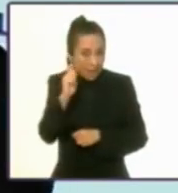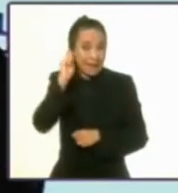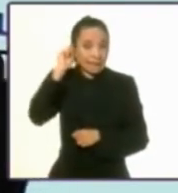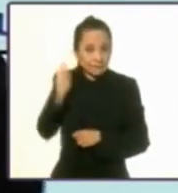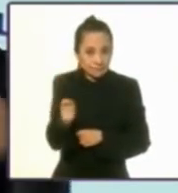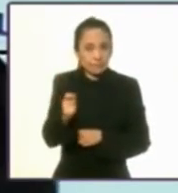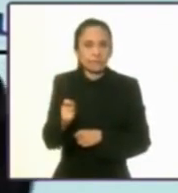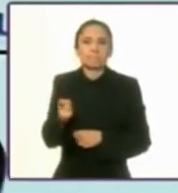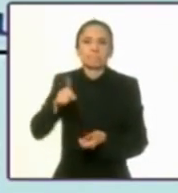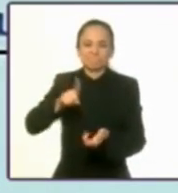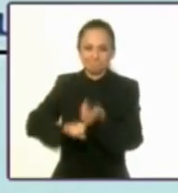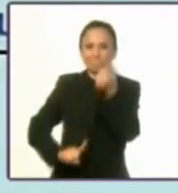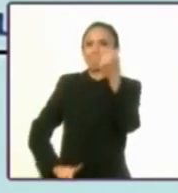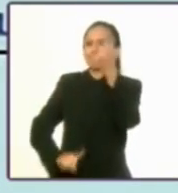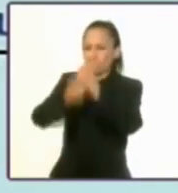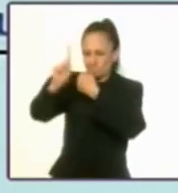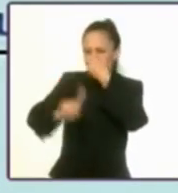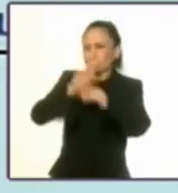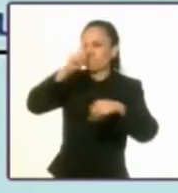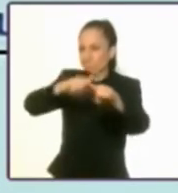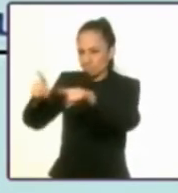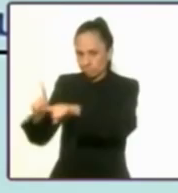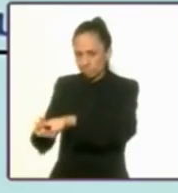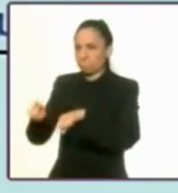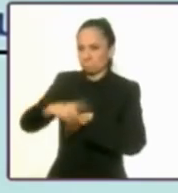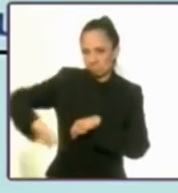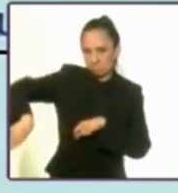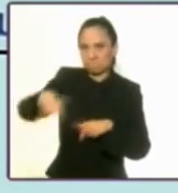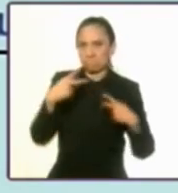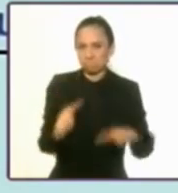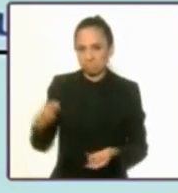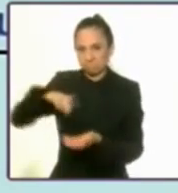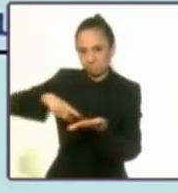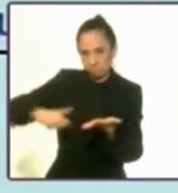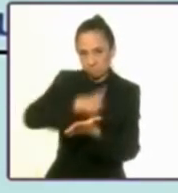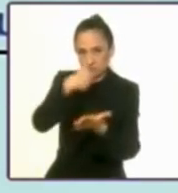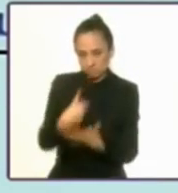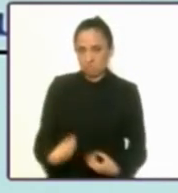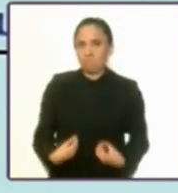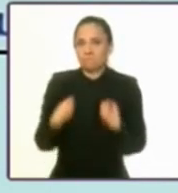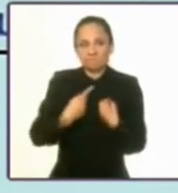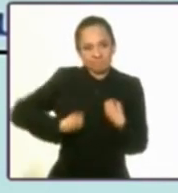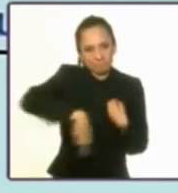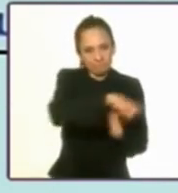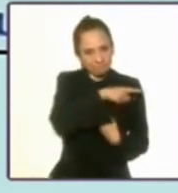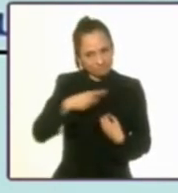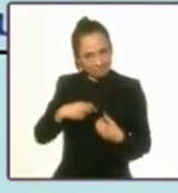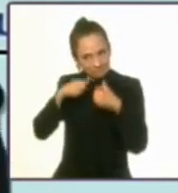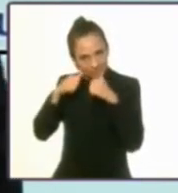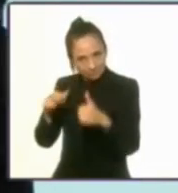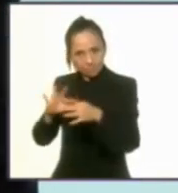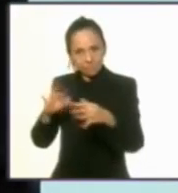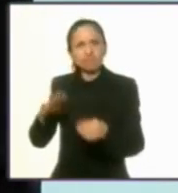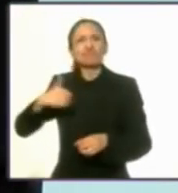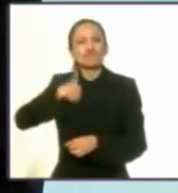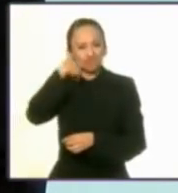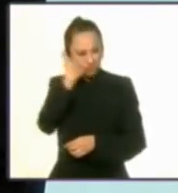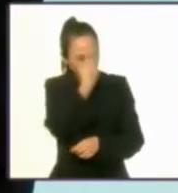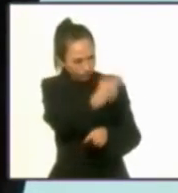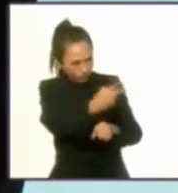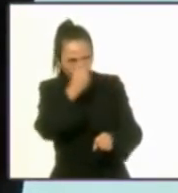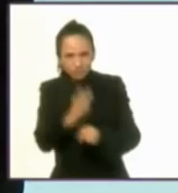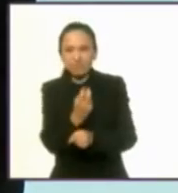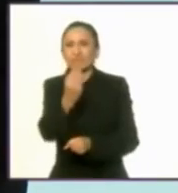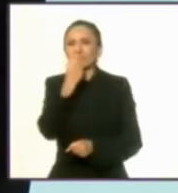los problemas objetivos de los habitantes de la ciudad y para lo tanto yo quiero invitarlos a comer el